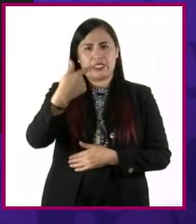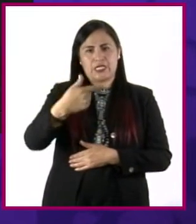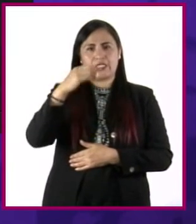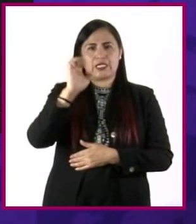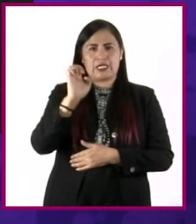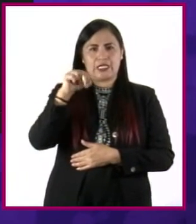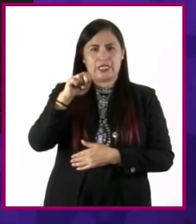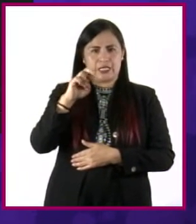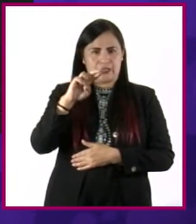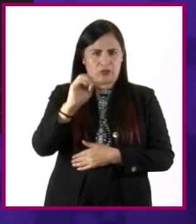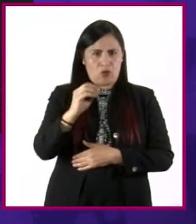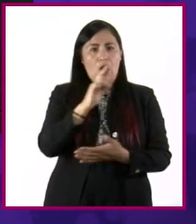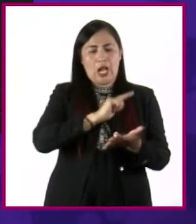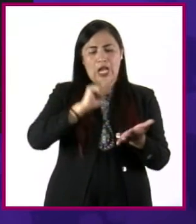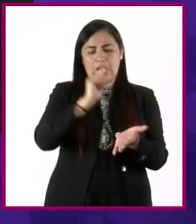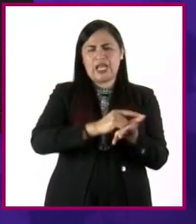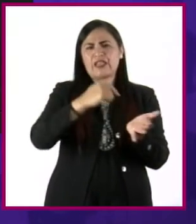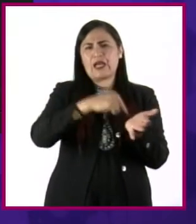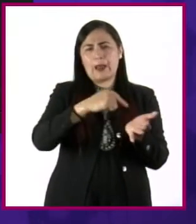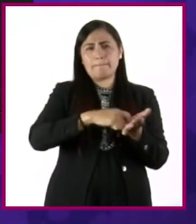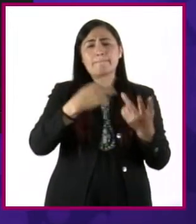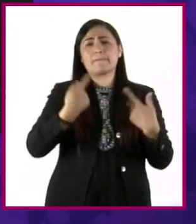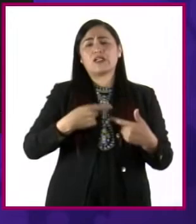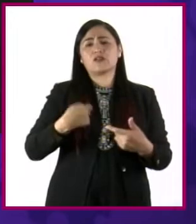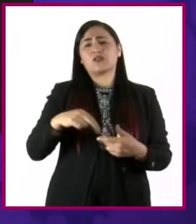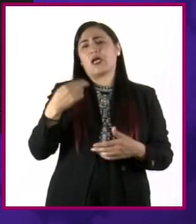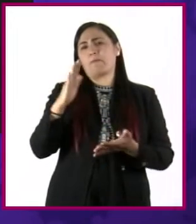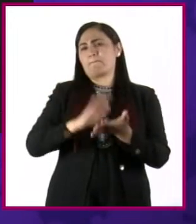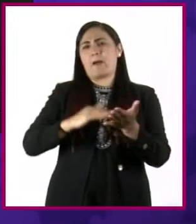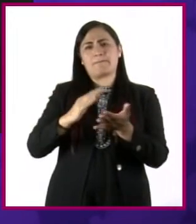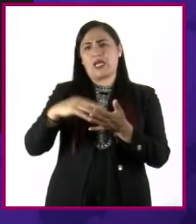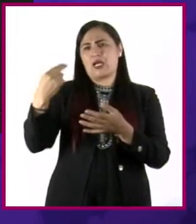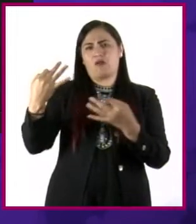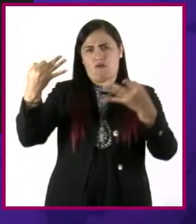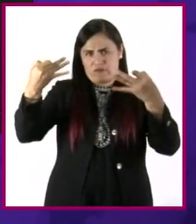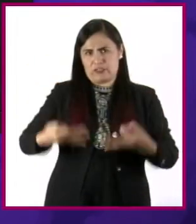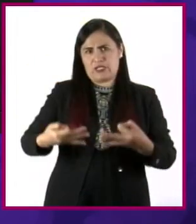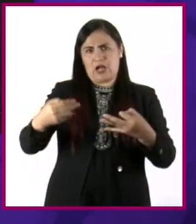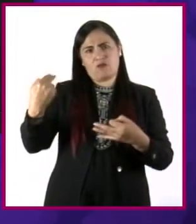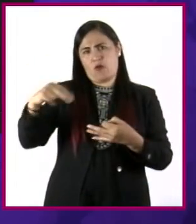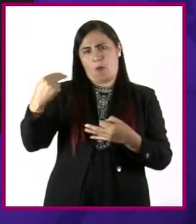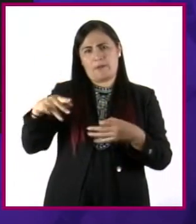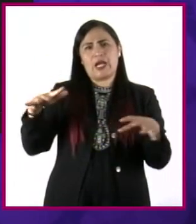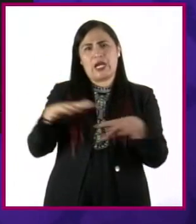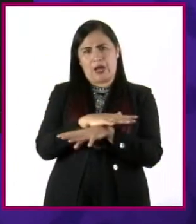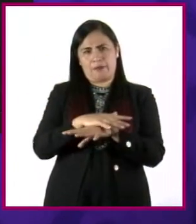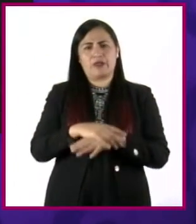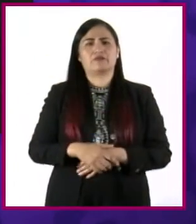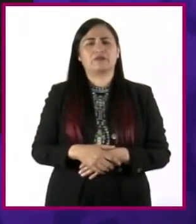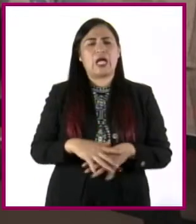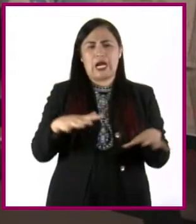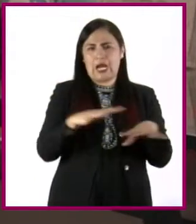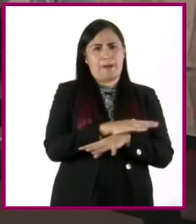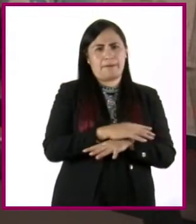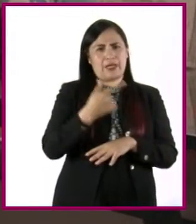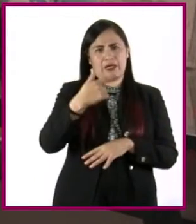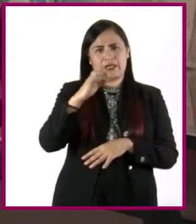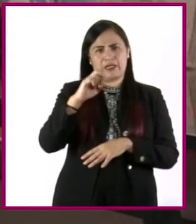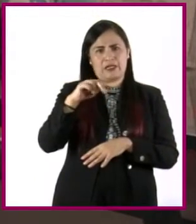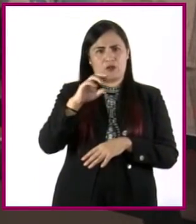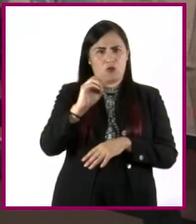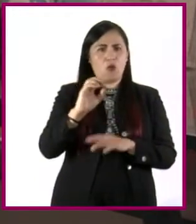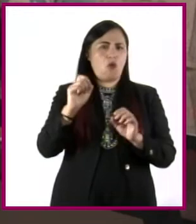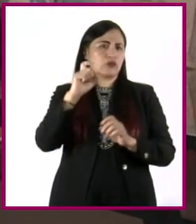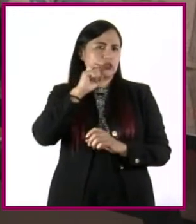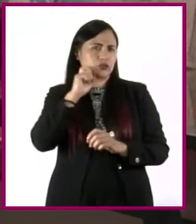que permite que las personas trans puedan cambiar sus documentos oficiales, es decir, las personas que transitan de sexo o de género. ¿Qué podemos